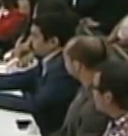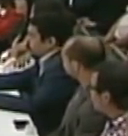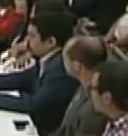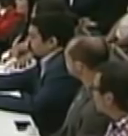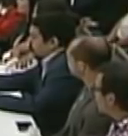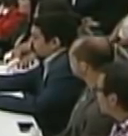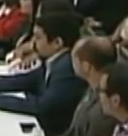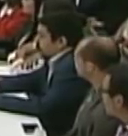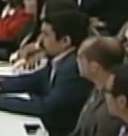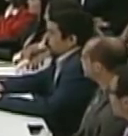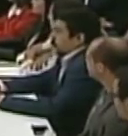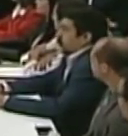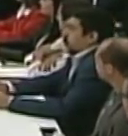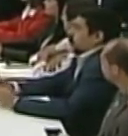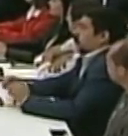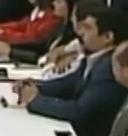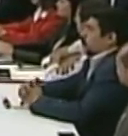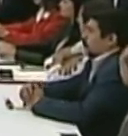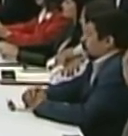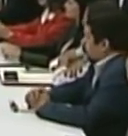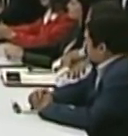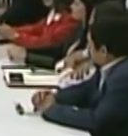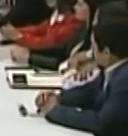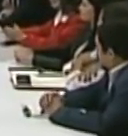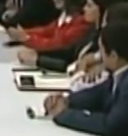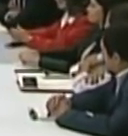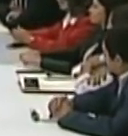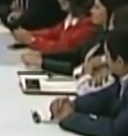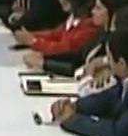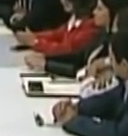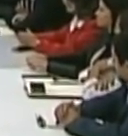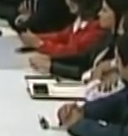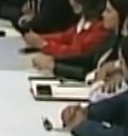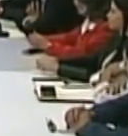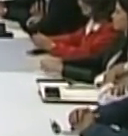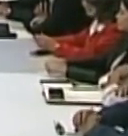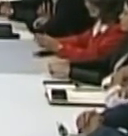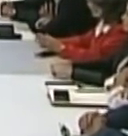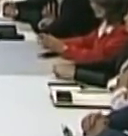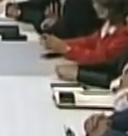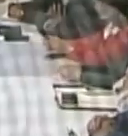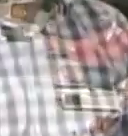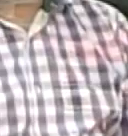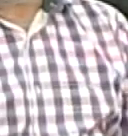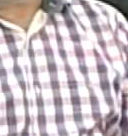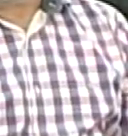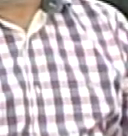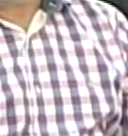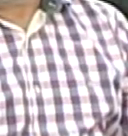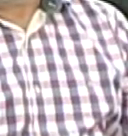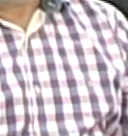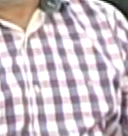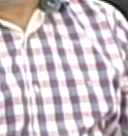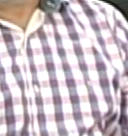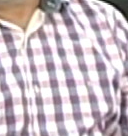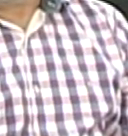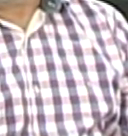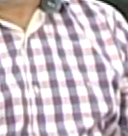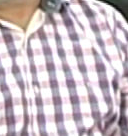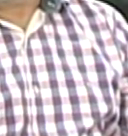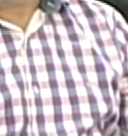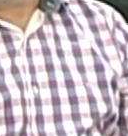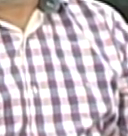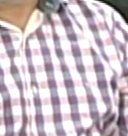de las industrias Canaima, de la Fundación Infocentro, de la Superintendencia